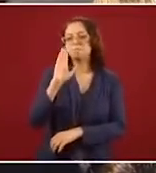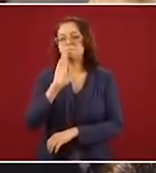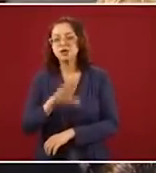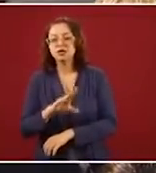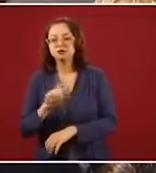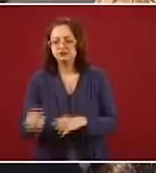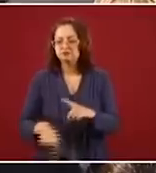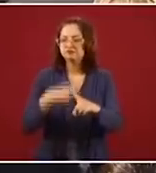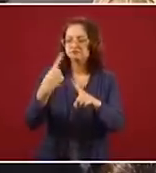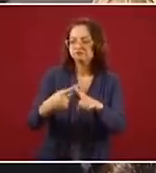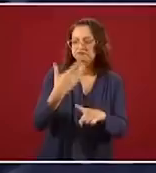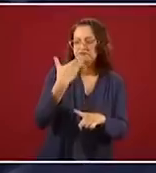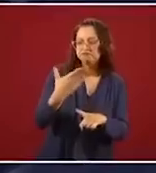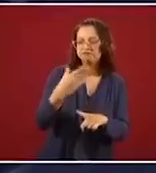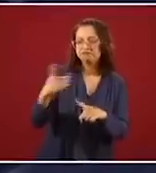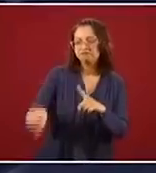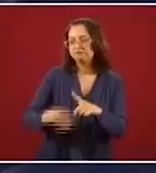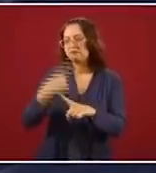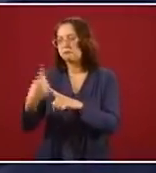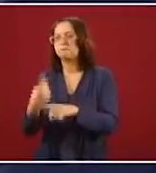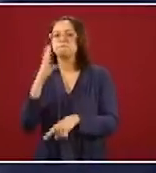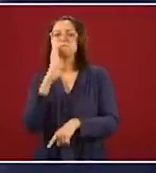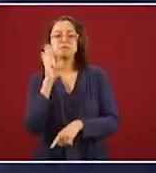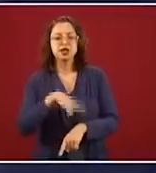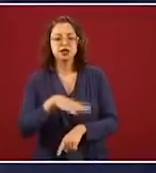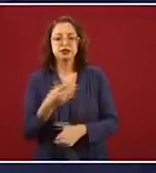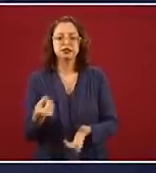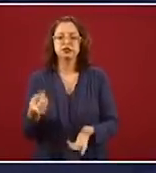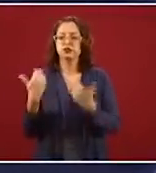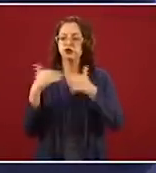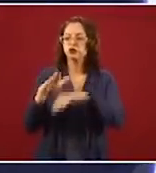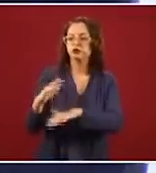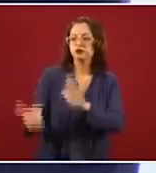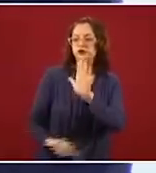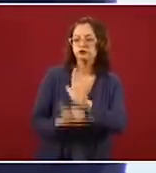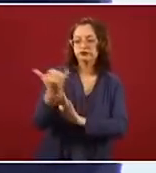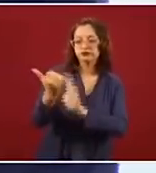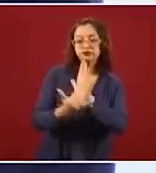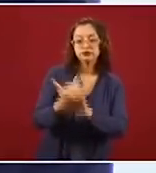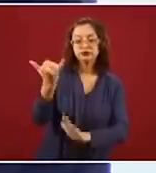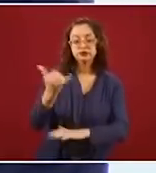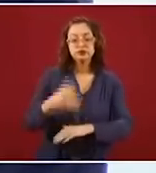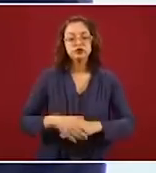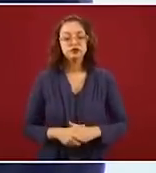¿Quién es quién en la construcción? Entonces, por eso